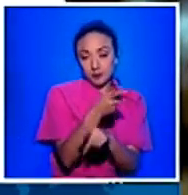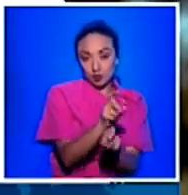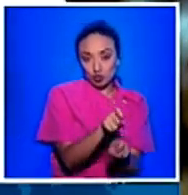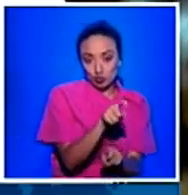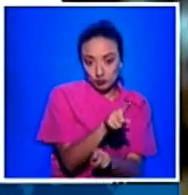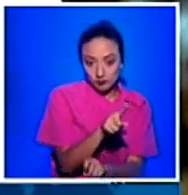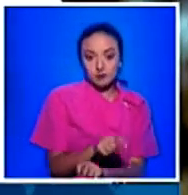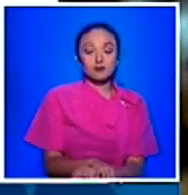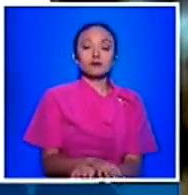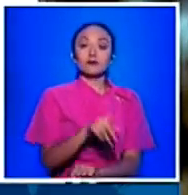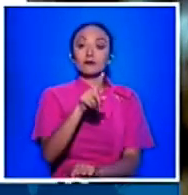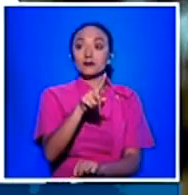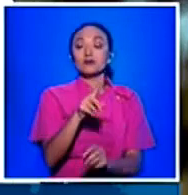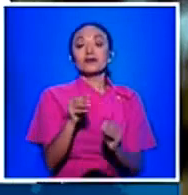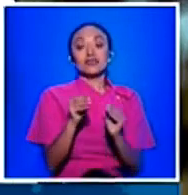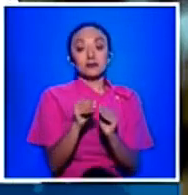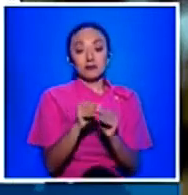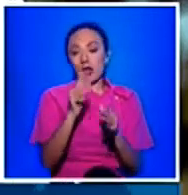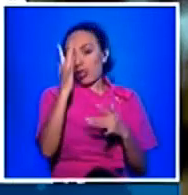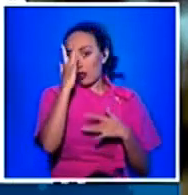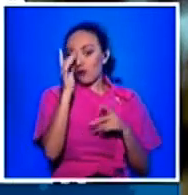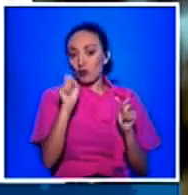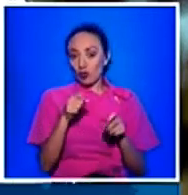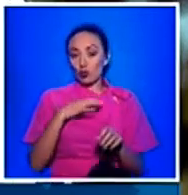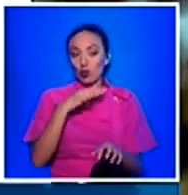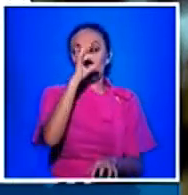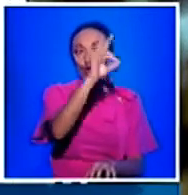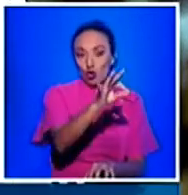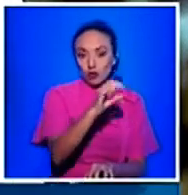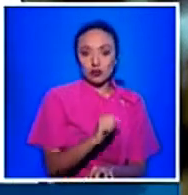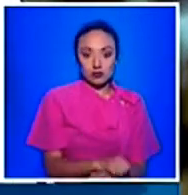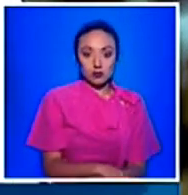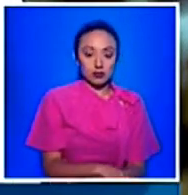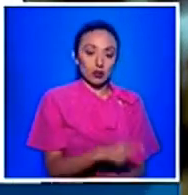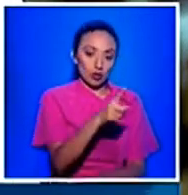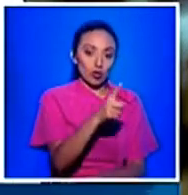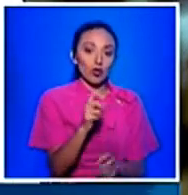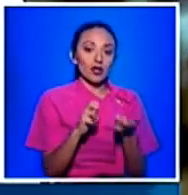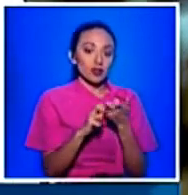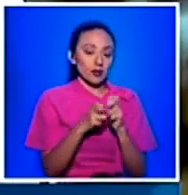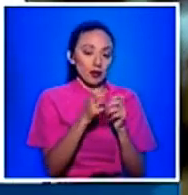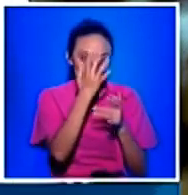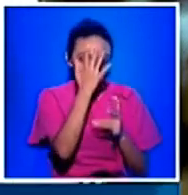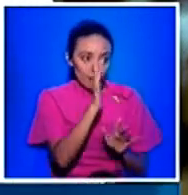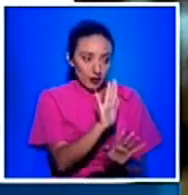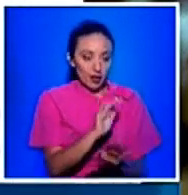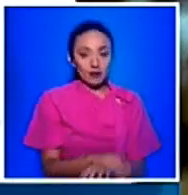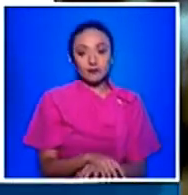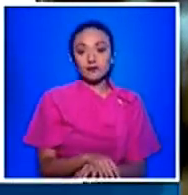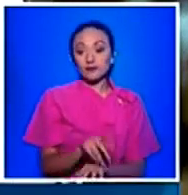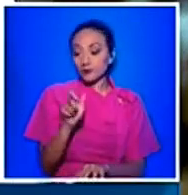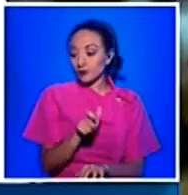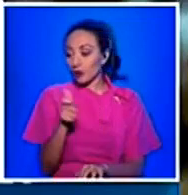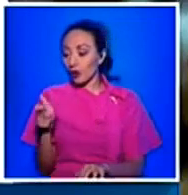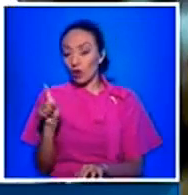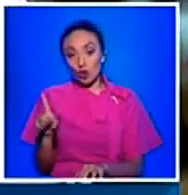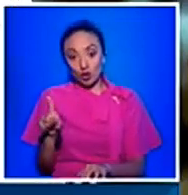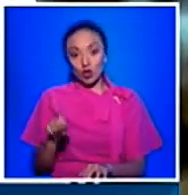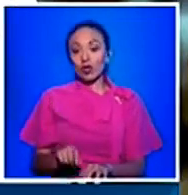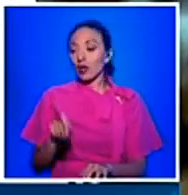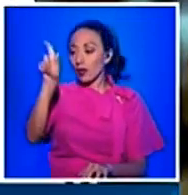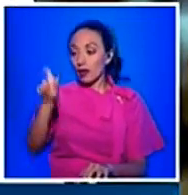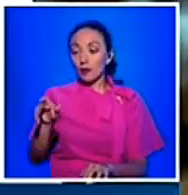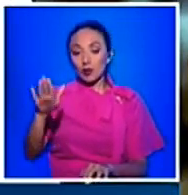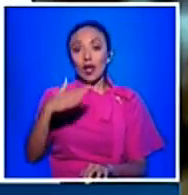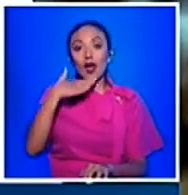base. Suelen ser los niños que más se pueden contagiar, complicarse, con esta enfermedad. Y el otro extremo de la vida son